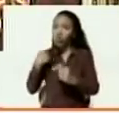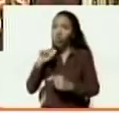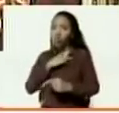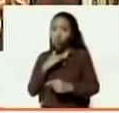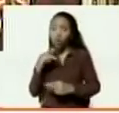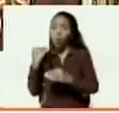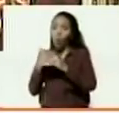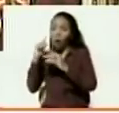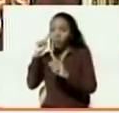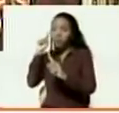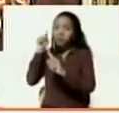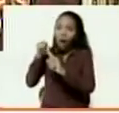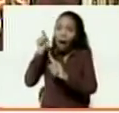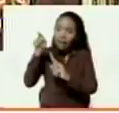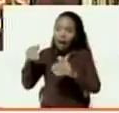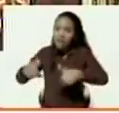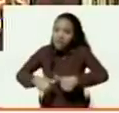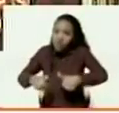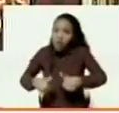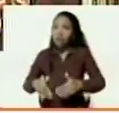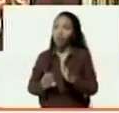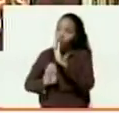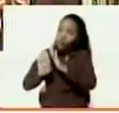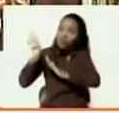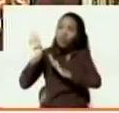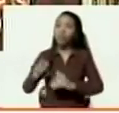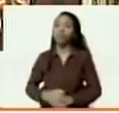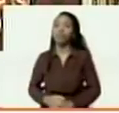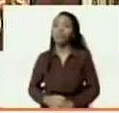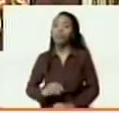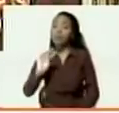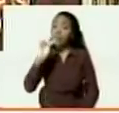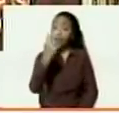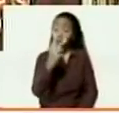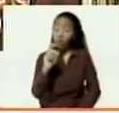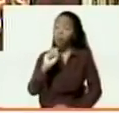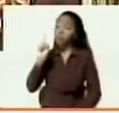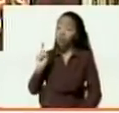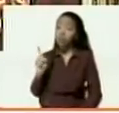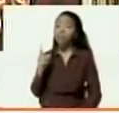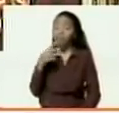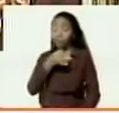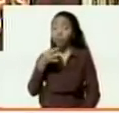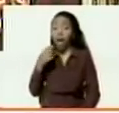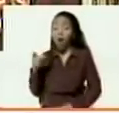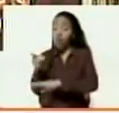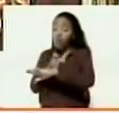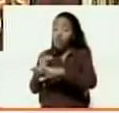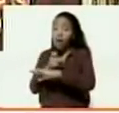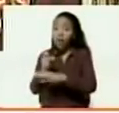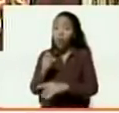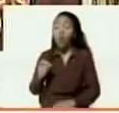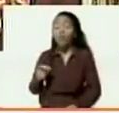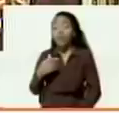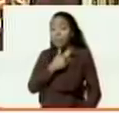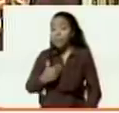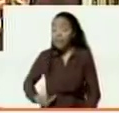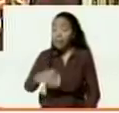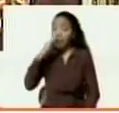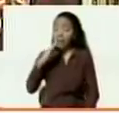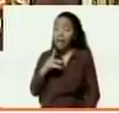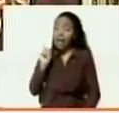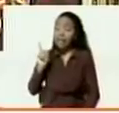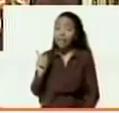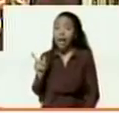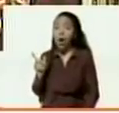dirigimos todo nuestro esfuerzo. Sobre la segunda pregunta, bueno, efectivamente el gobierno de Jair Bolsonaro es un gobierno